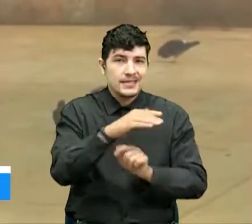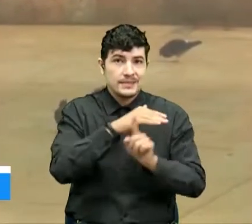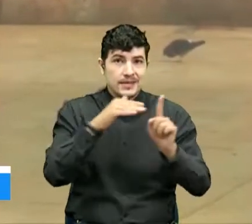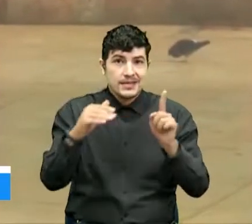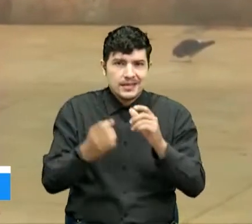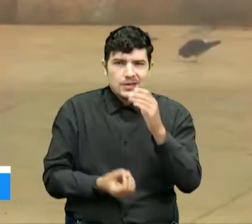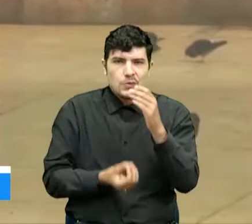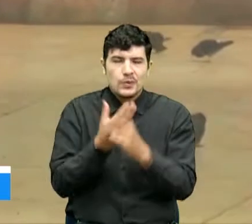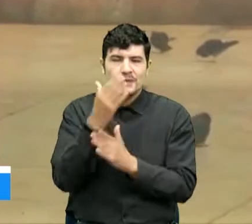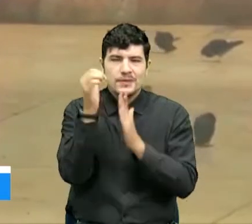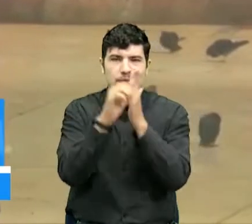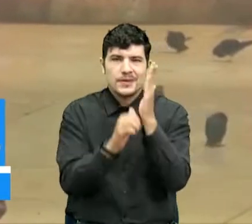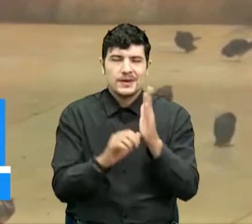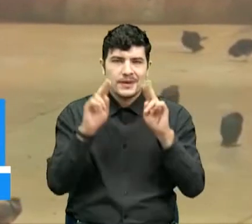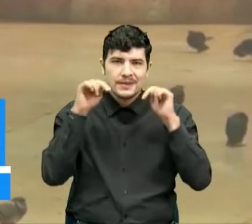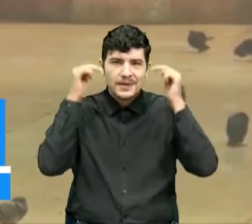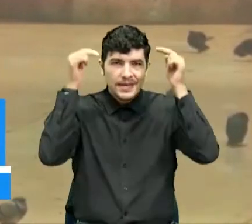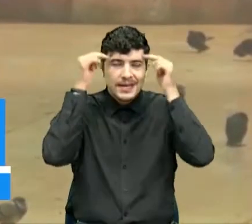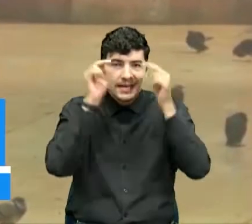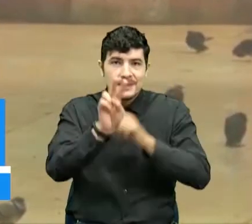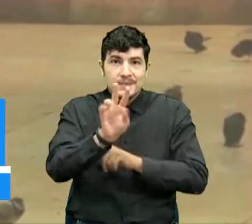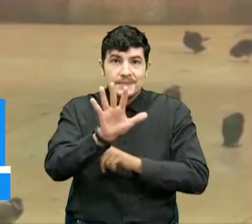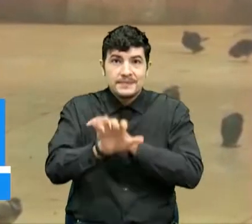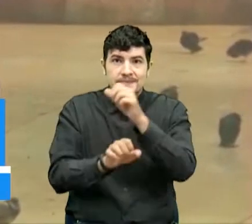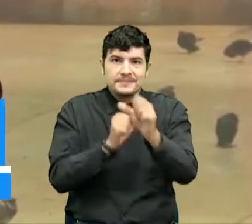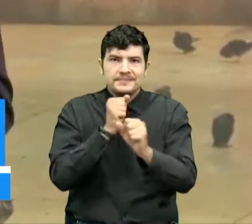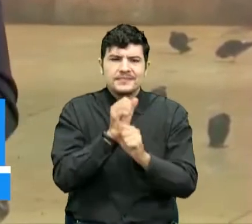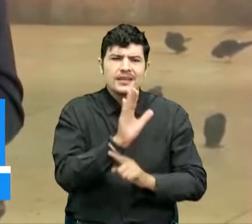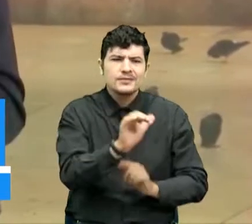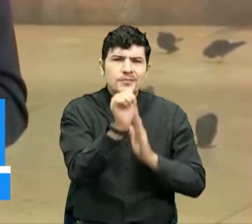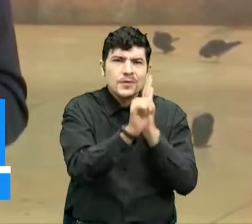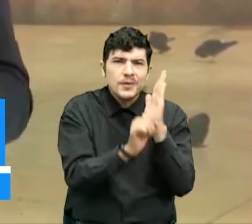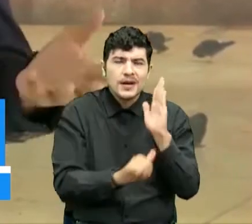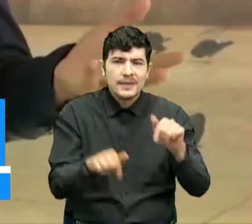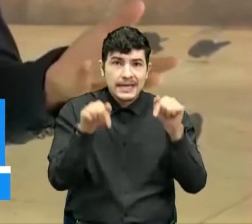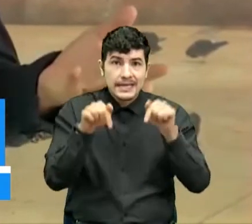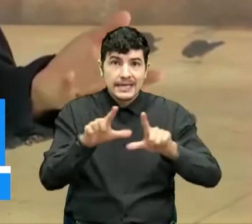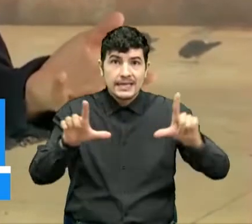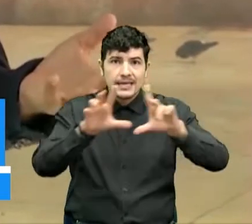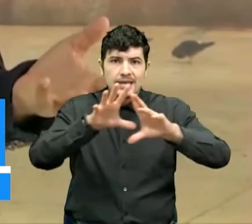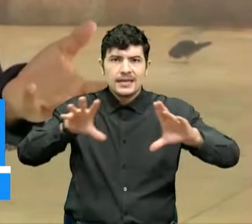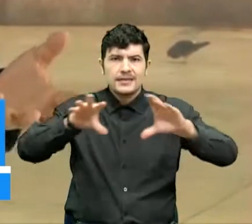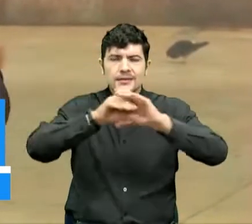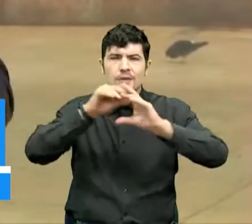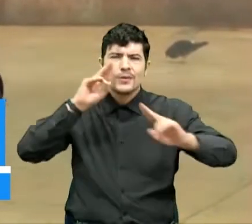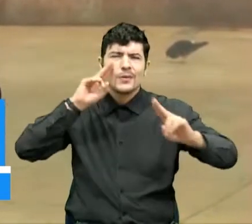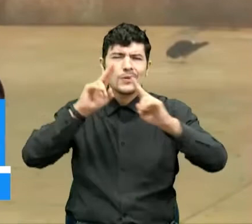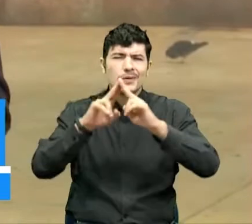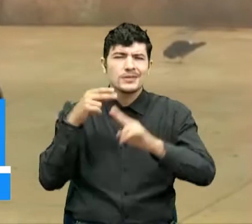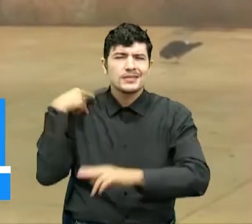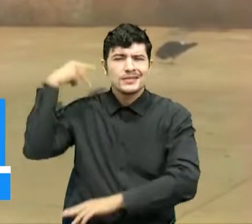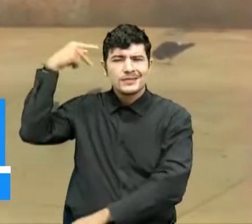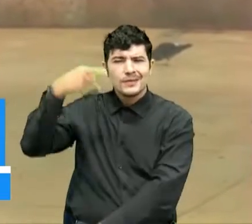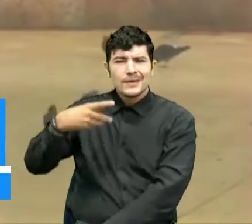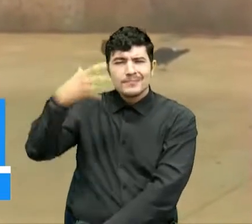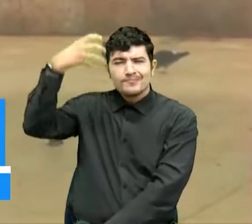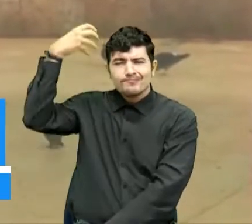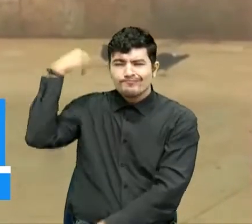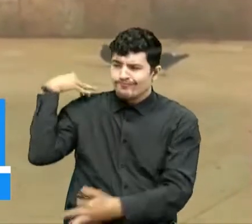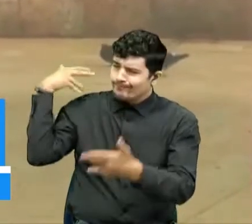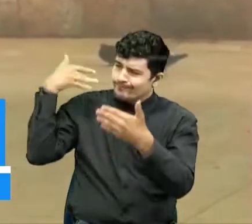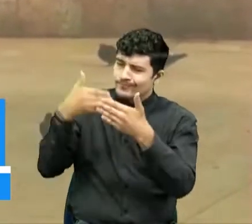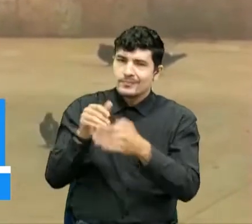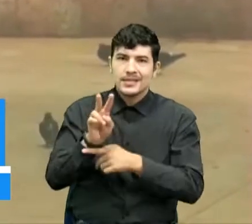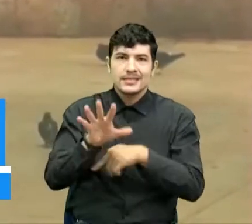gran estreno Memorias 25 años, esta serie documental que llega a nuestro canal Tro. Para conocer detalles, me encuentro en esta oportunidad